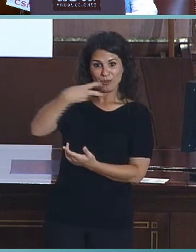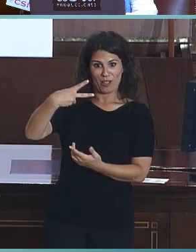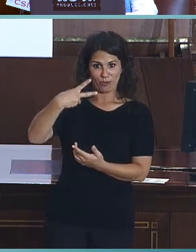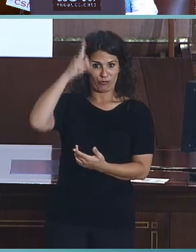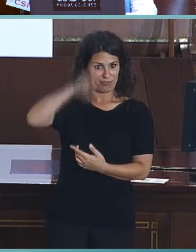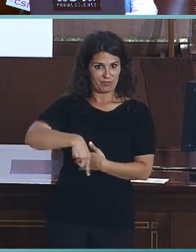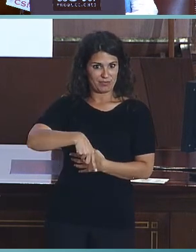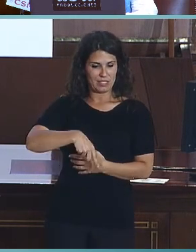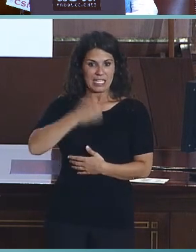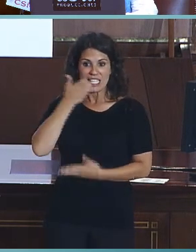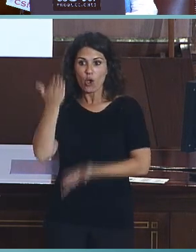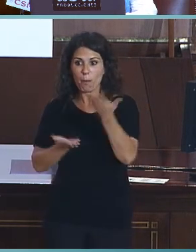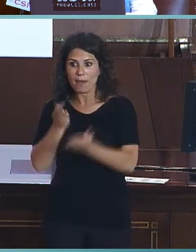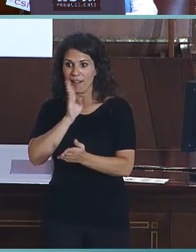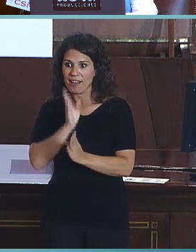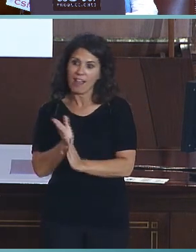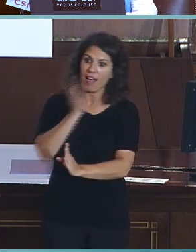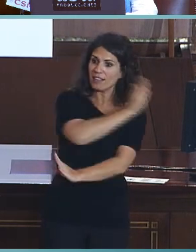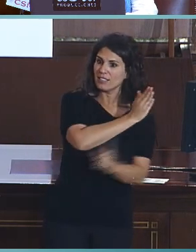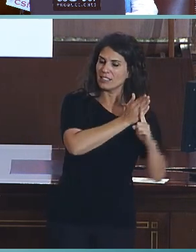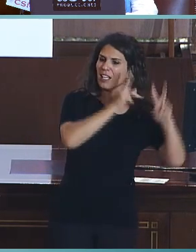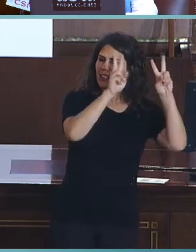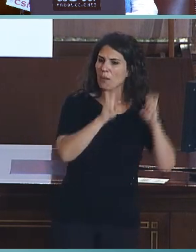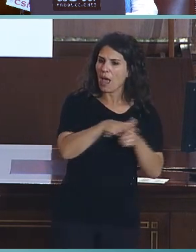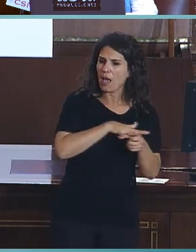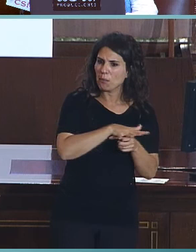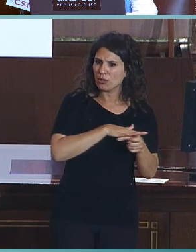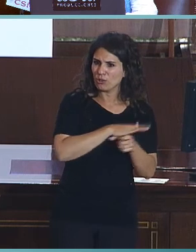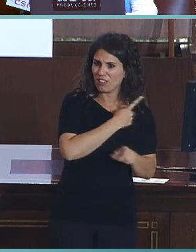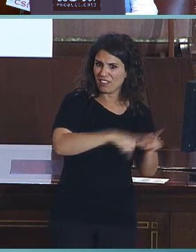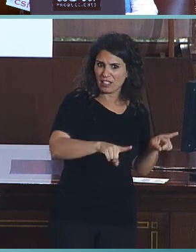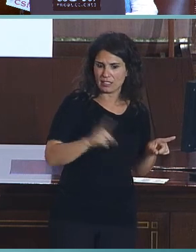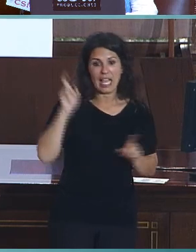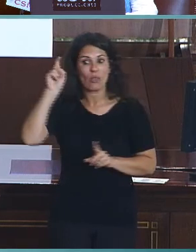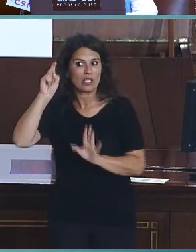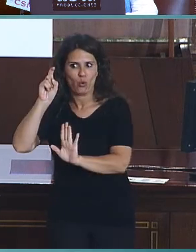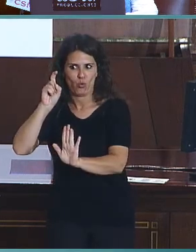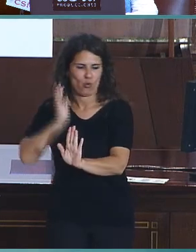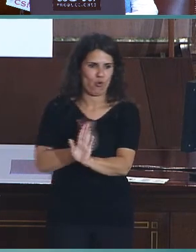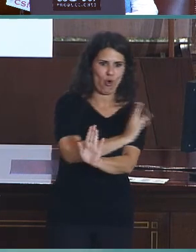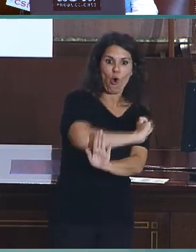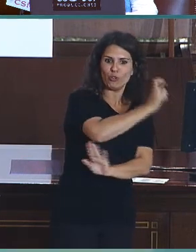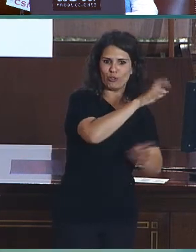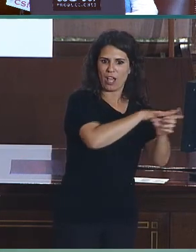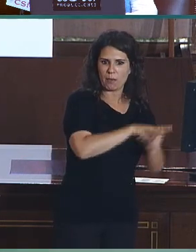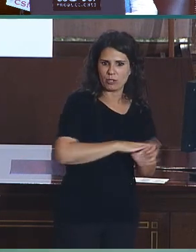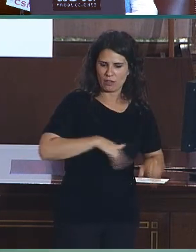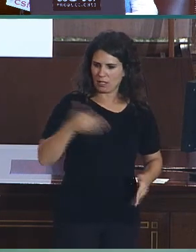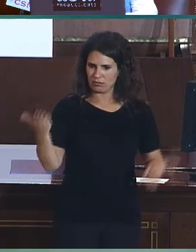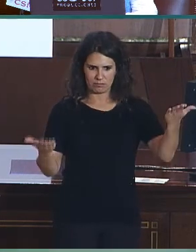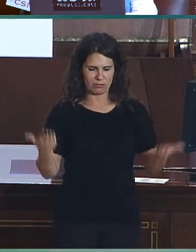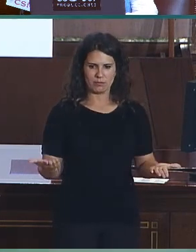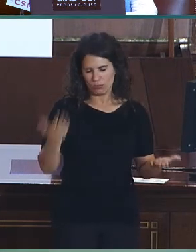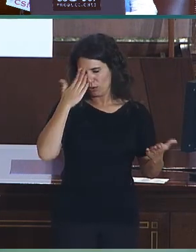con los anteriores, con los que se referían a los ámbitos diferentes del educativo. Entonces, tratamos